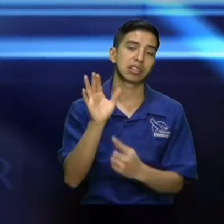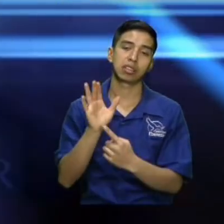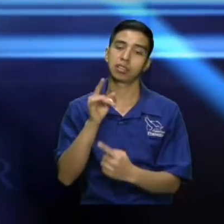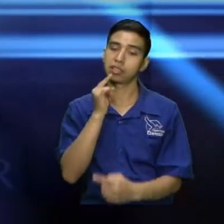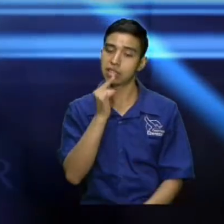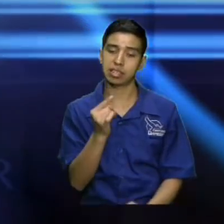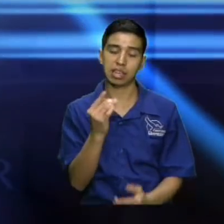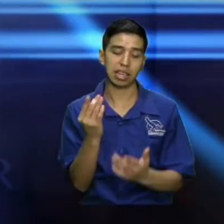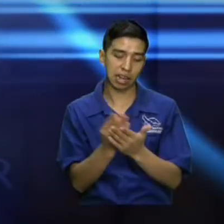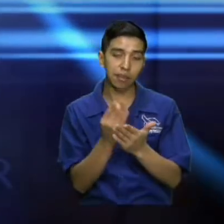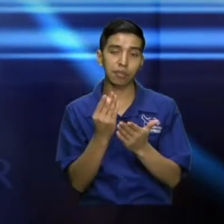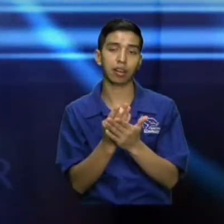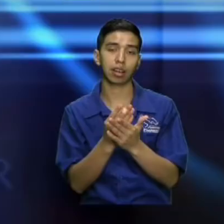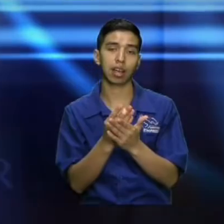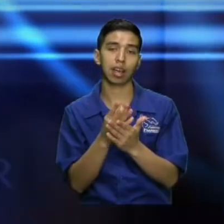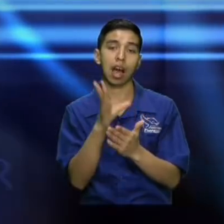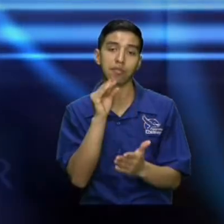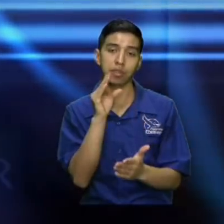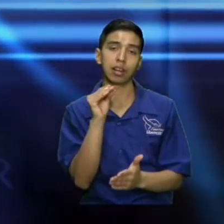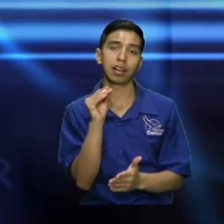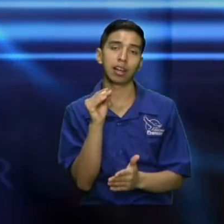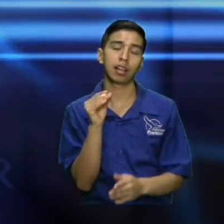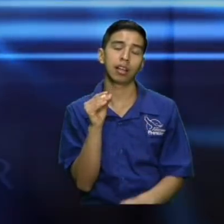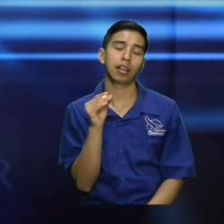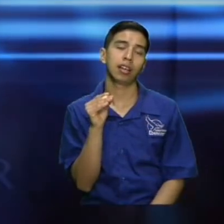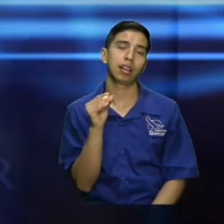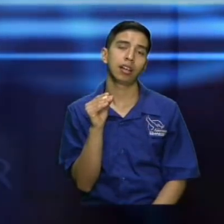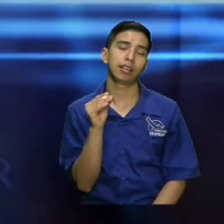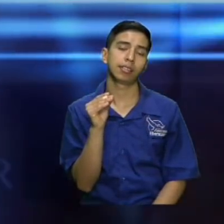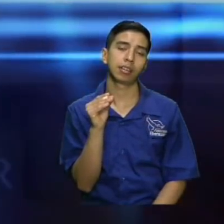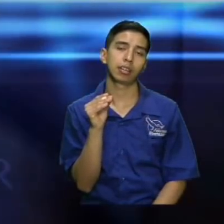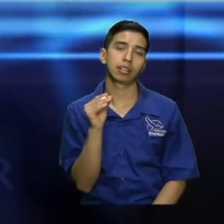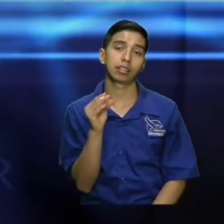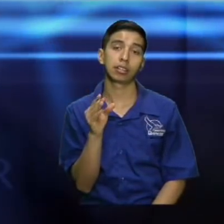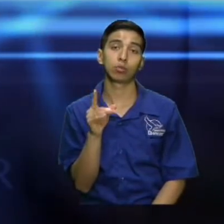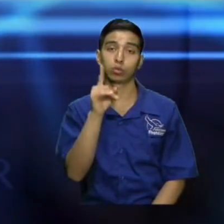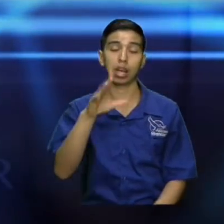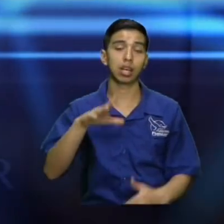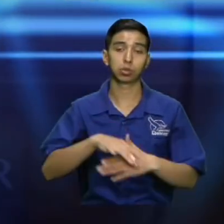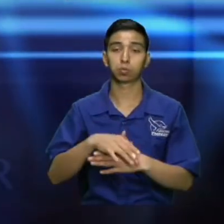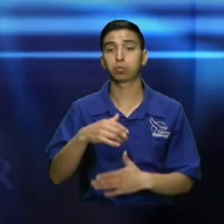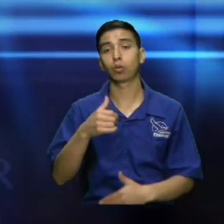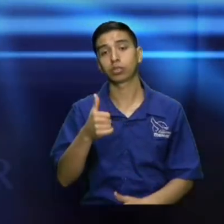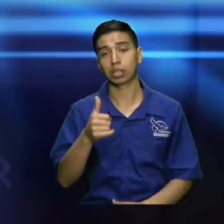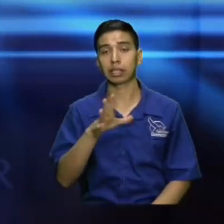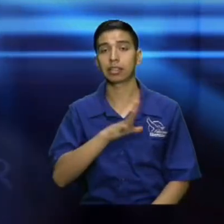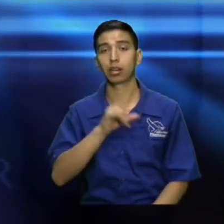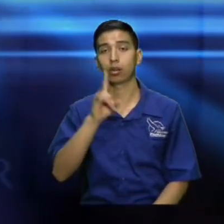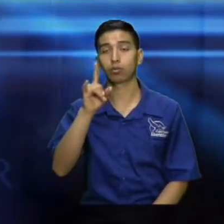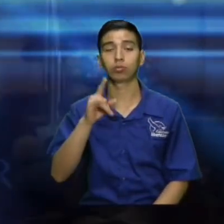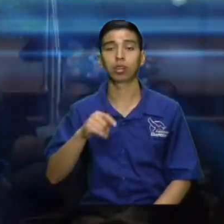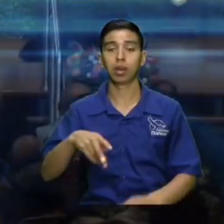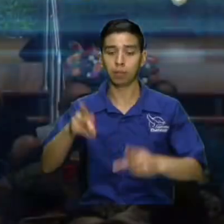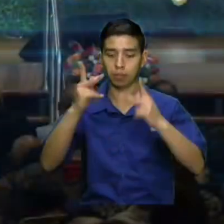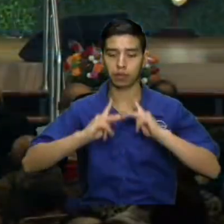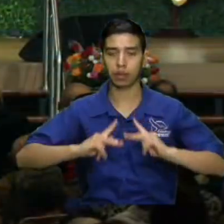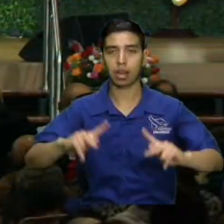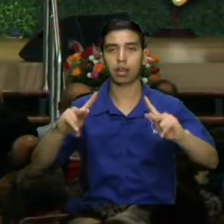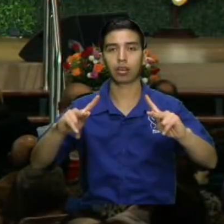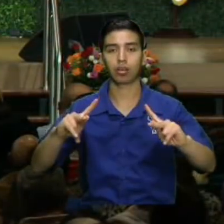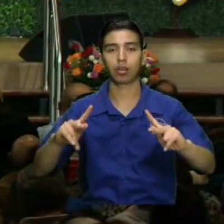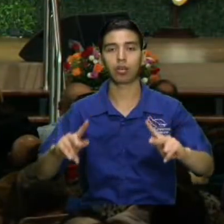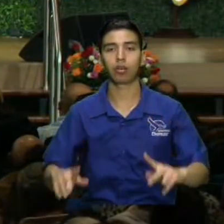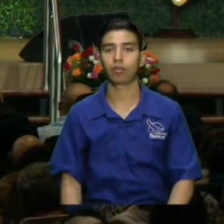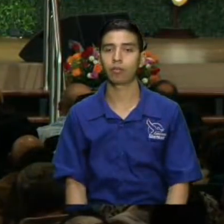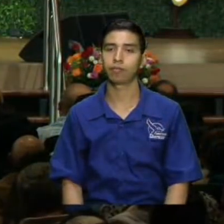tenía a su esposa a la que amaba, pero como tenían en ese tiempo derecho a tener otro